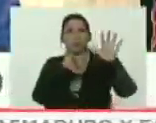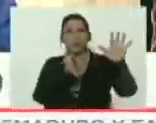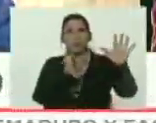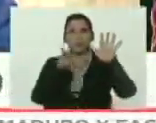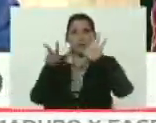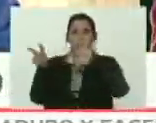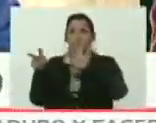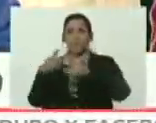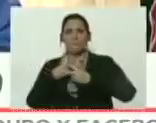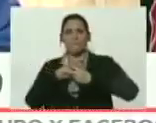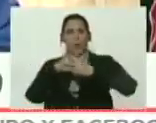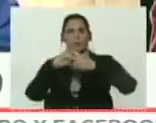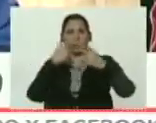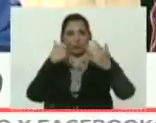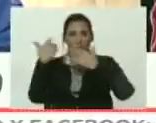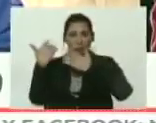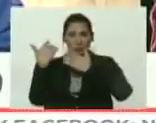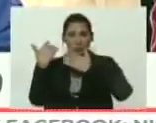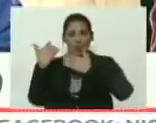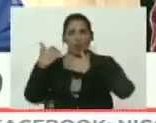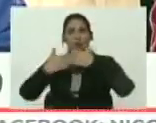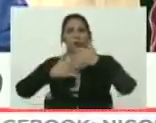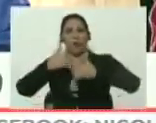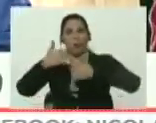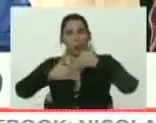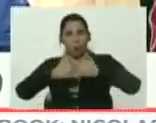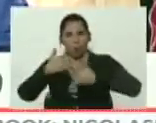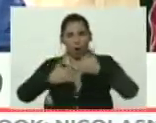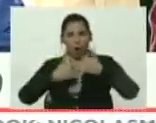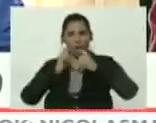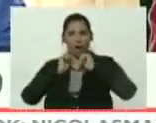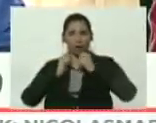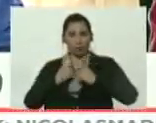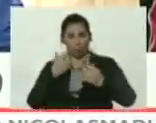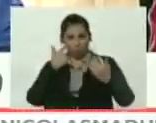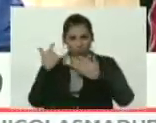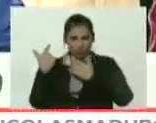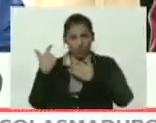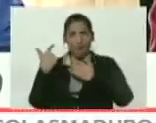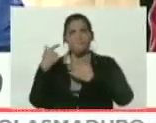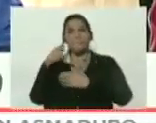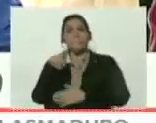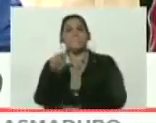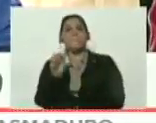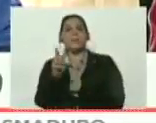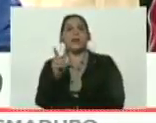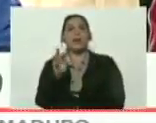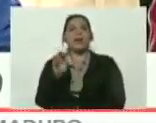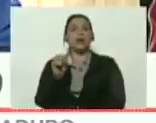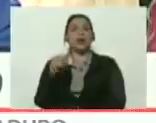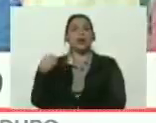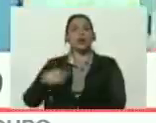55.707 voluntarios, de los cuales Aristóbulo, Pedro, tenemos